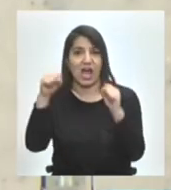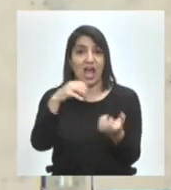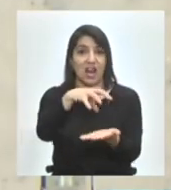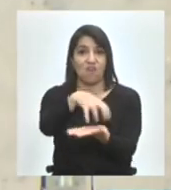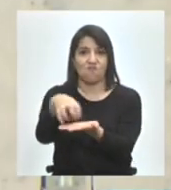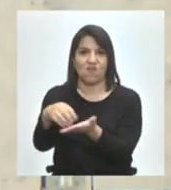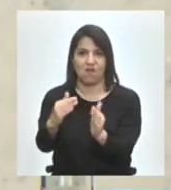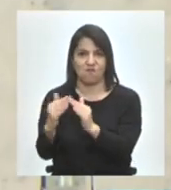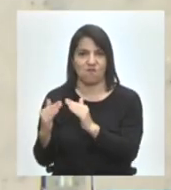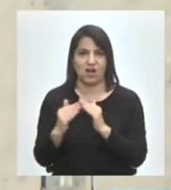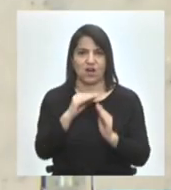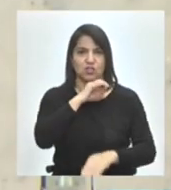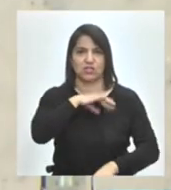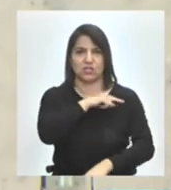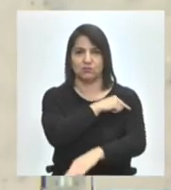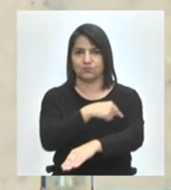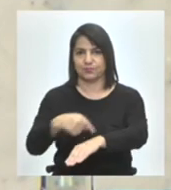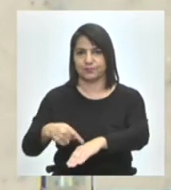nuestro país.